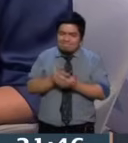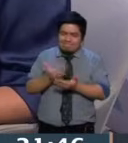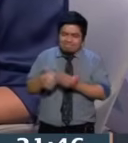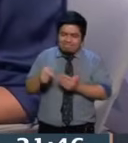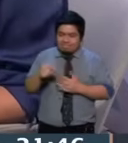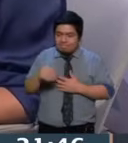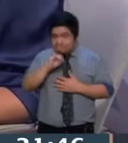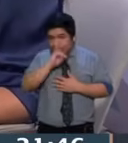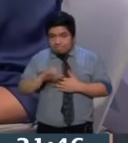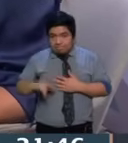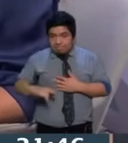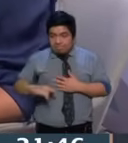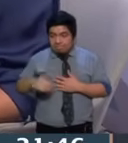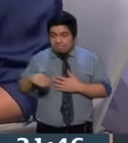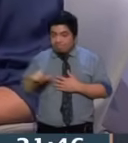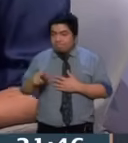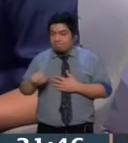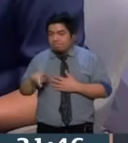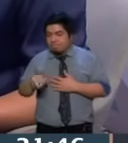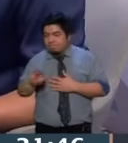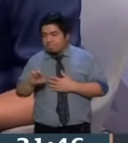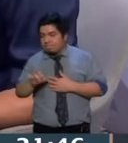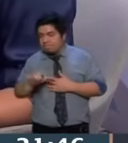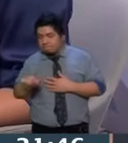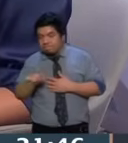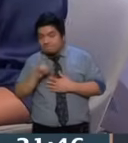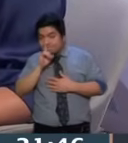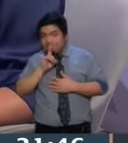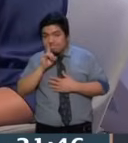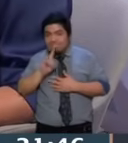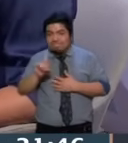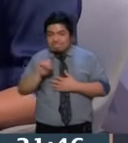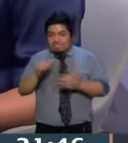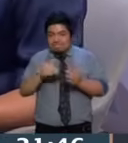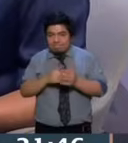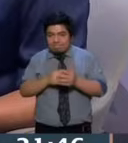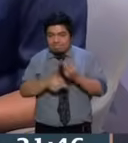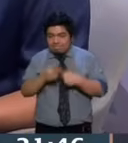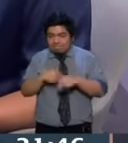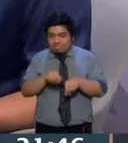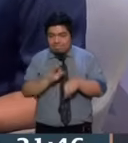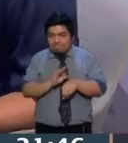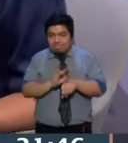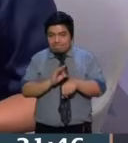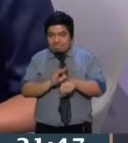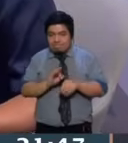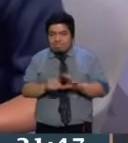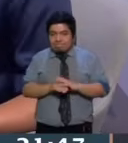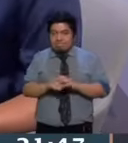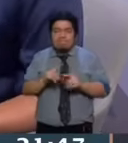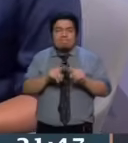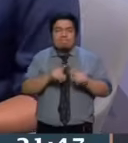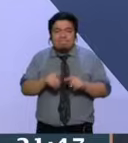cada Batres, 100,000 que qué bueno habitantes. que no vino y porque que te si mandó no aquí, mientes porque por cada 100,000 habitantes. Yo creí que iba a venir a defender, porque Si no pues ha mientes sido, por cada 100,000 ha sido,